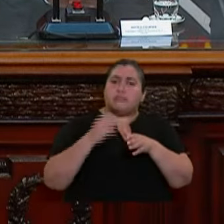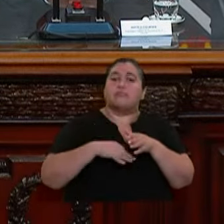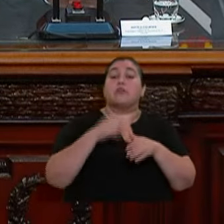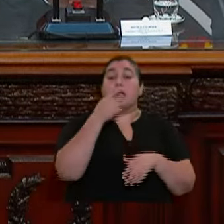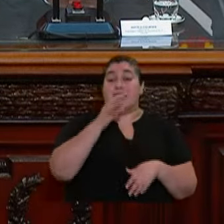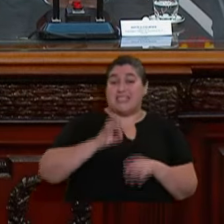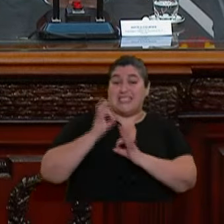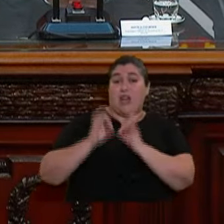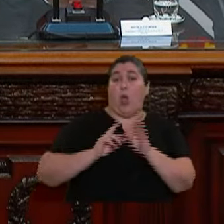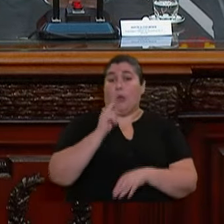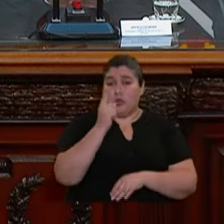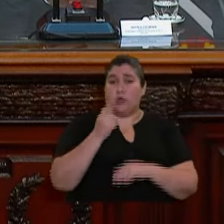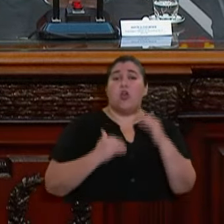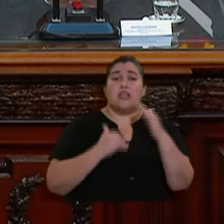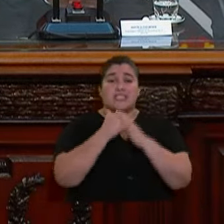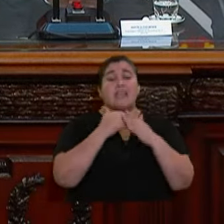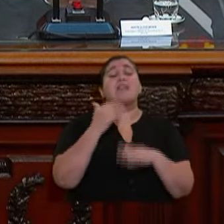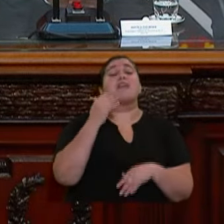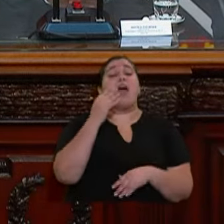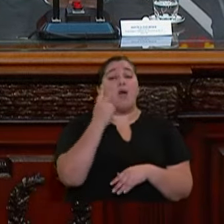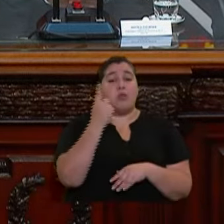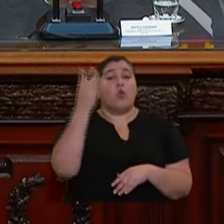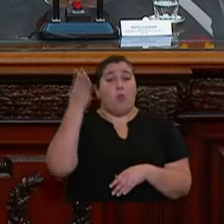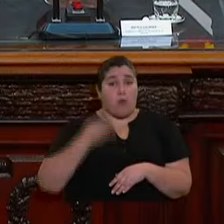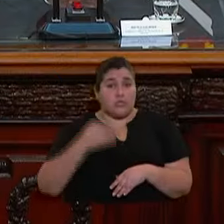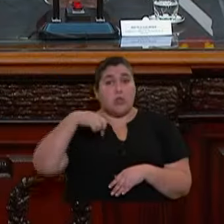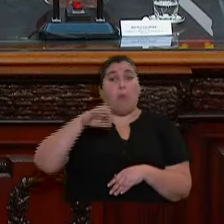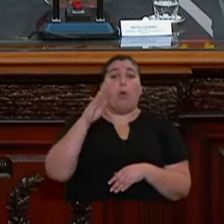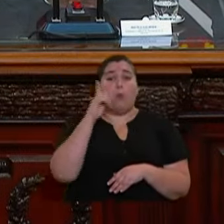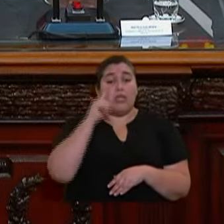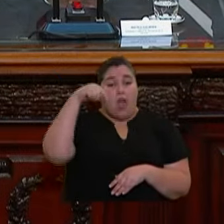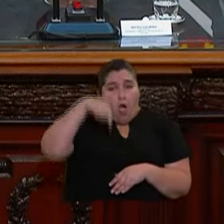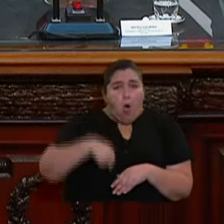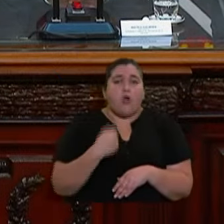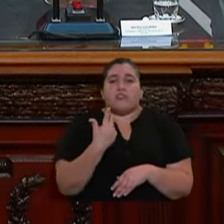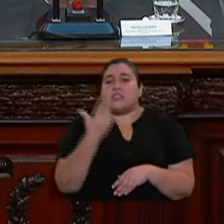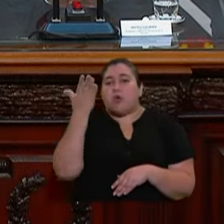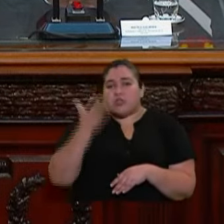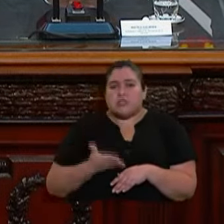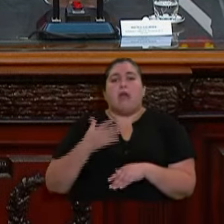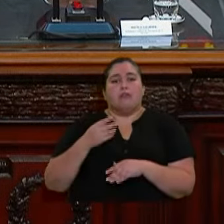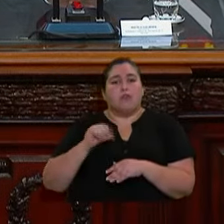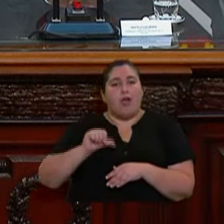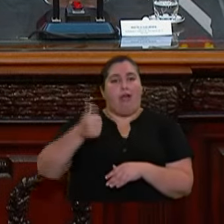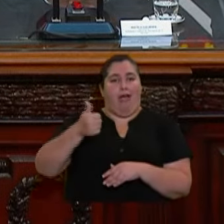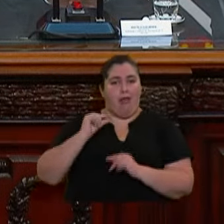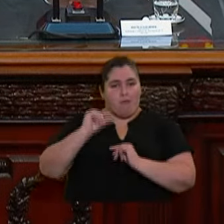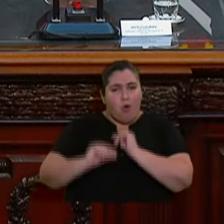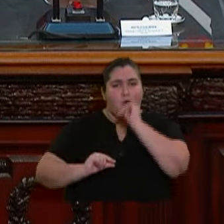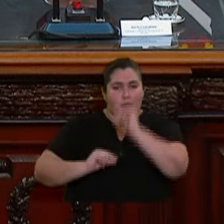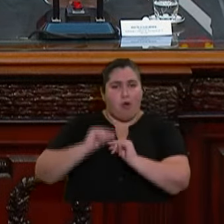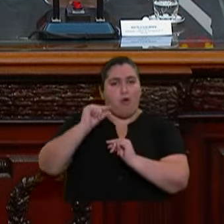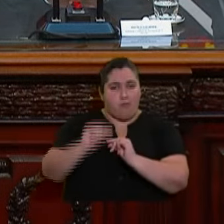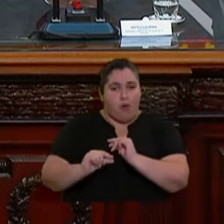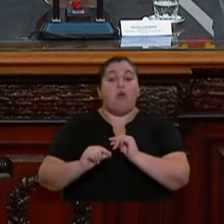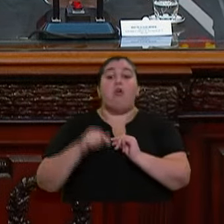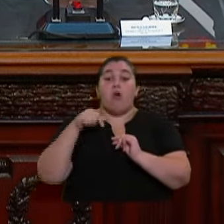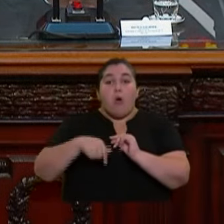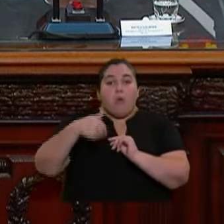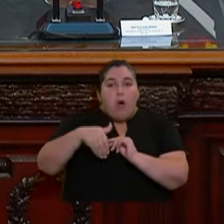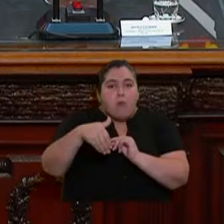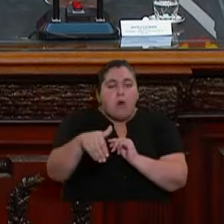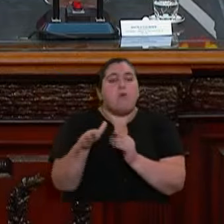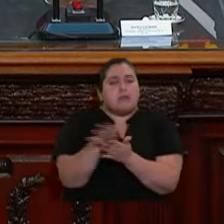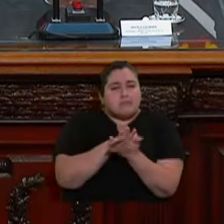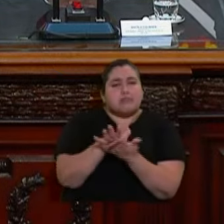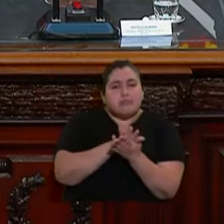se ha ubicado en torno al 9% del PBI, hoy solo representa el 3%, mientras que si se considera en la versión amplia, algo